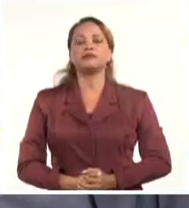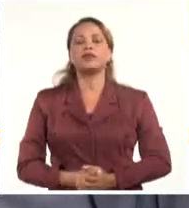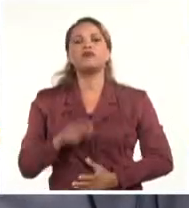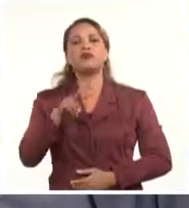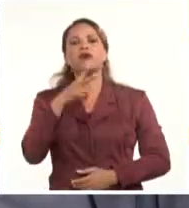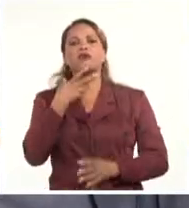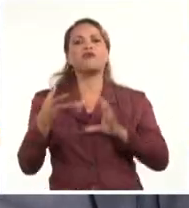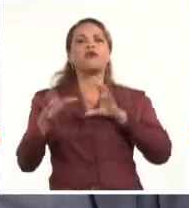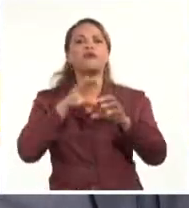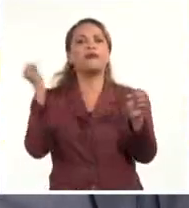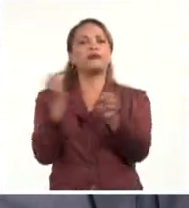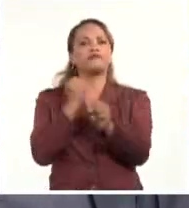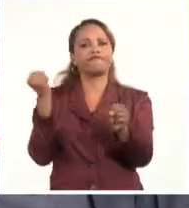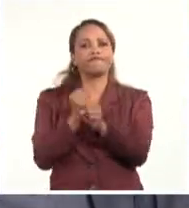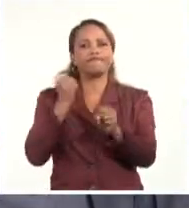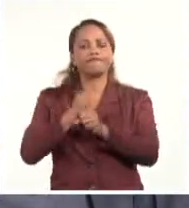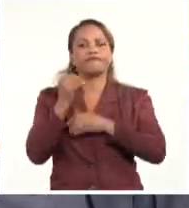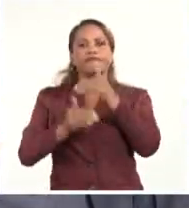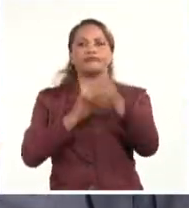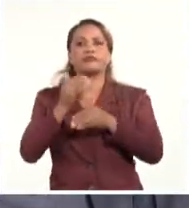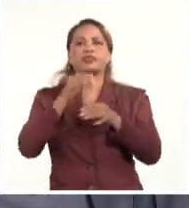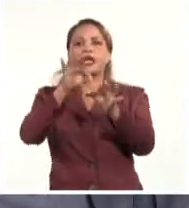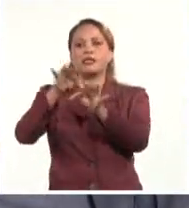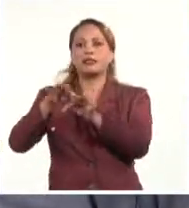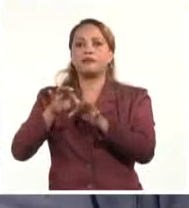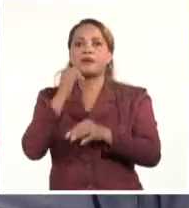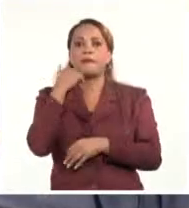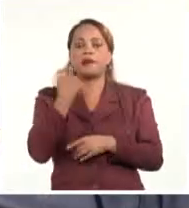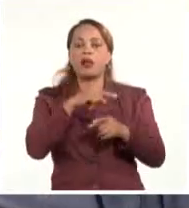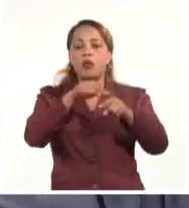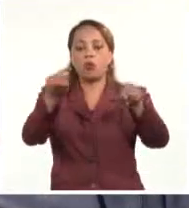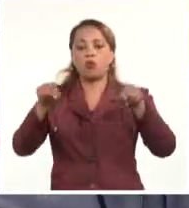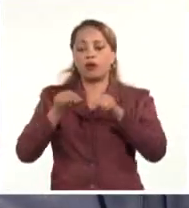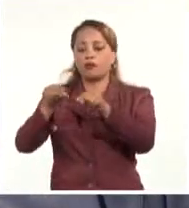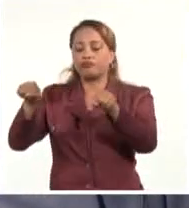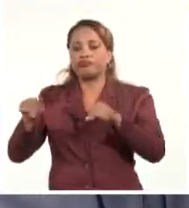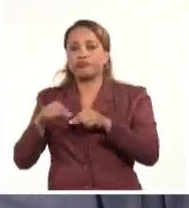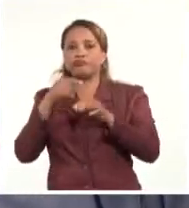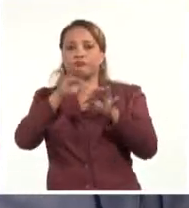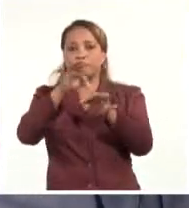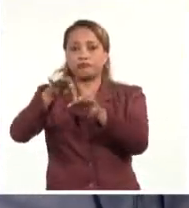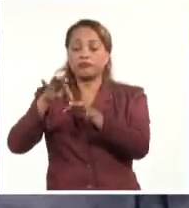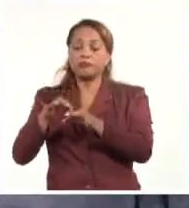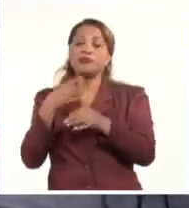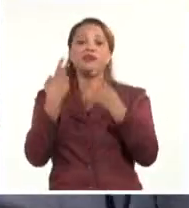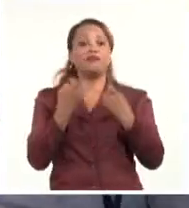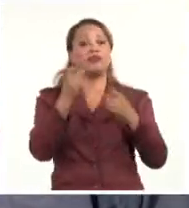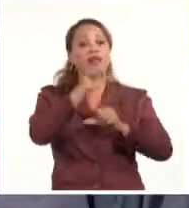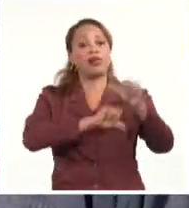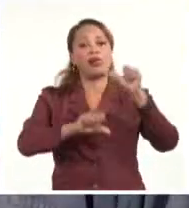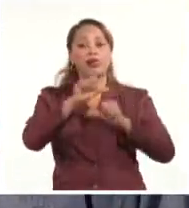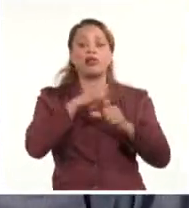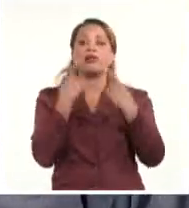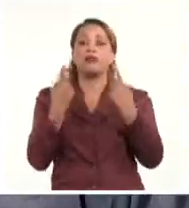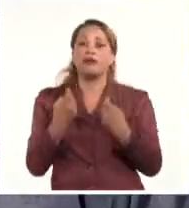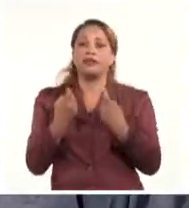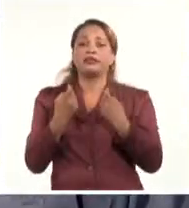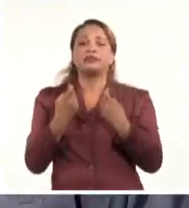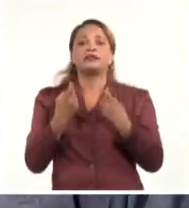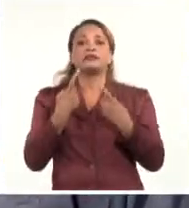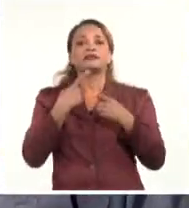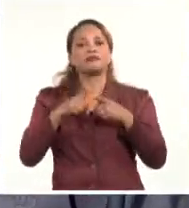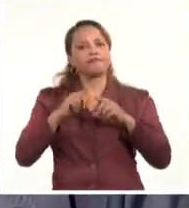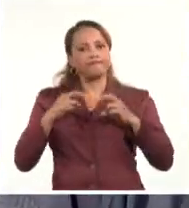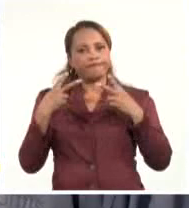estrategia para seguir adelante, sembrar un poco más de área, pero los insumos, hay muchos insumos que, vaya,